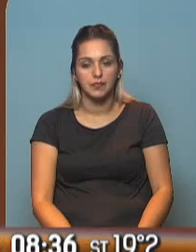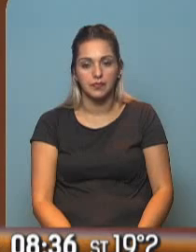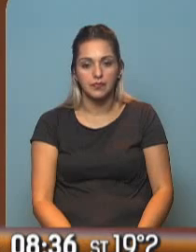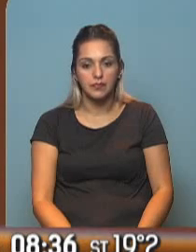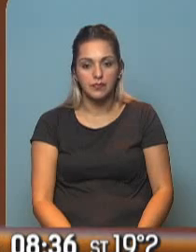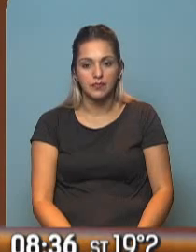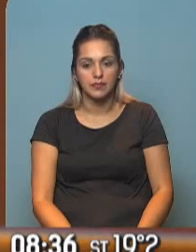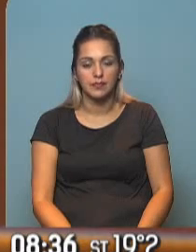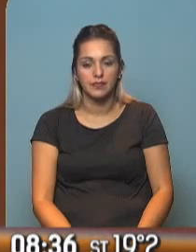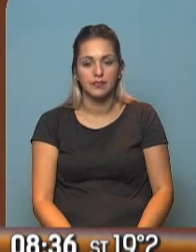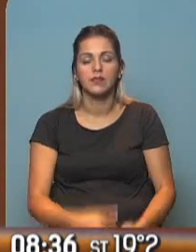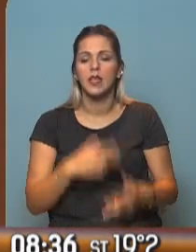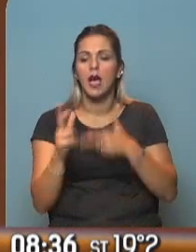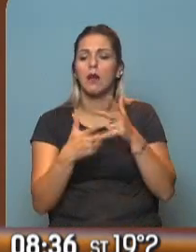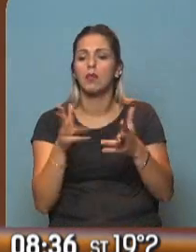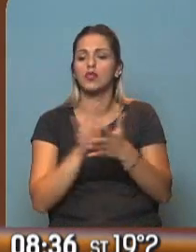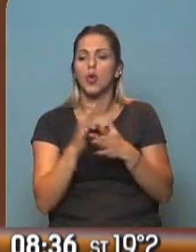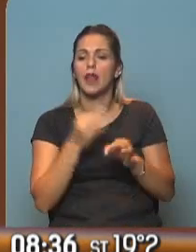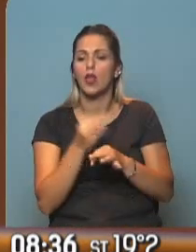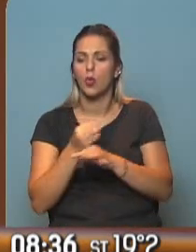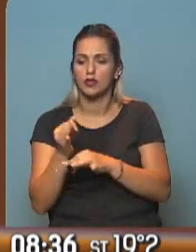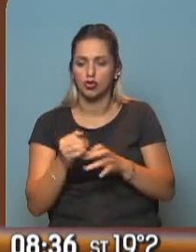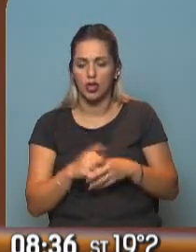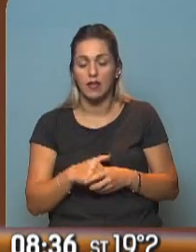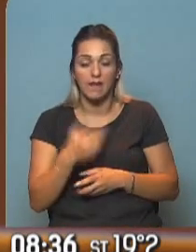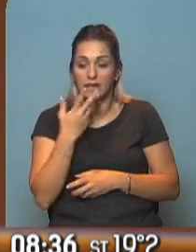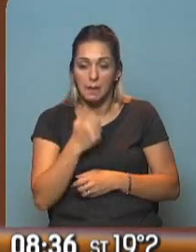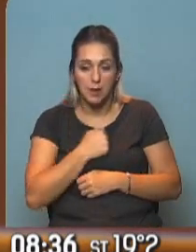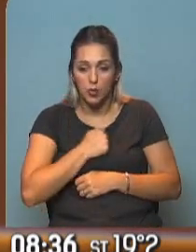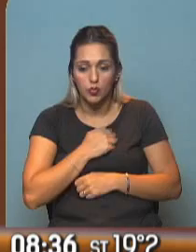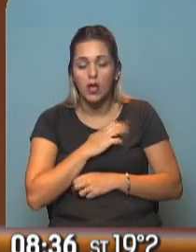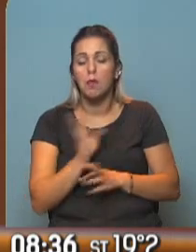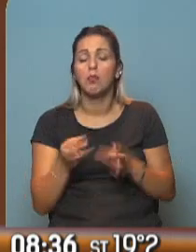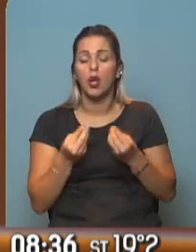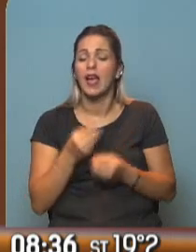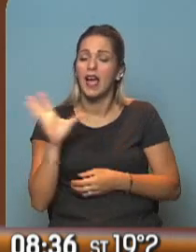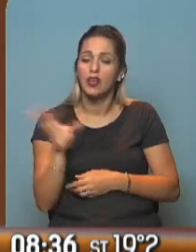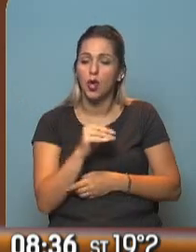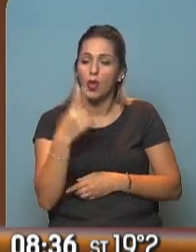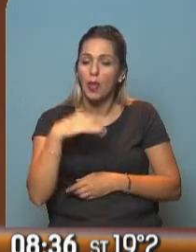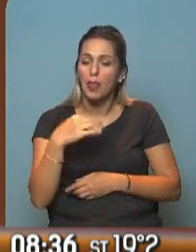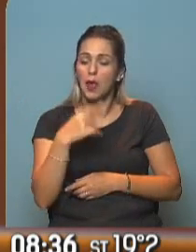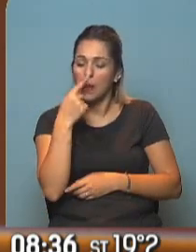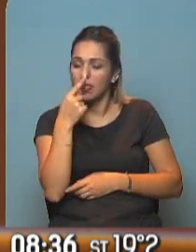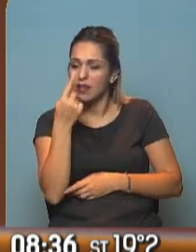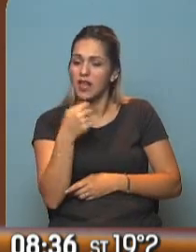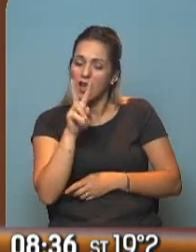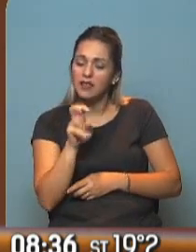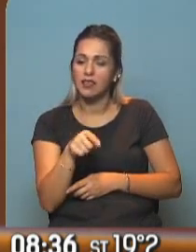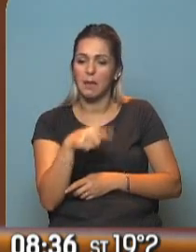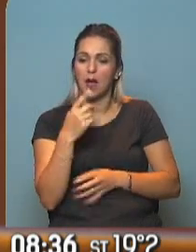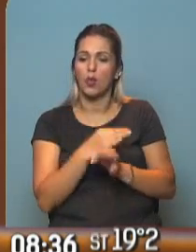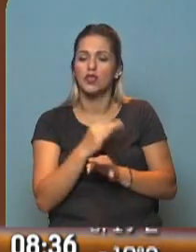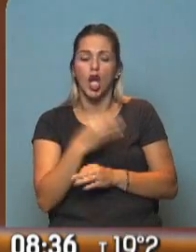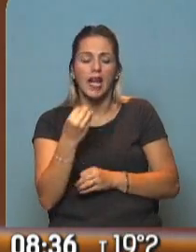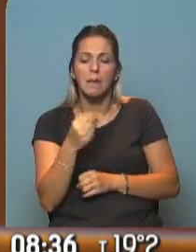estamos en el living para hablar de educación me apasiona porque a todos nos tiene que importar qué está pasando en las aulas qué va a pasar